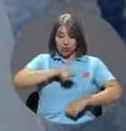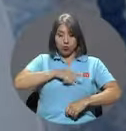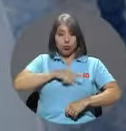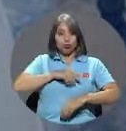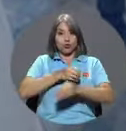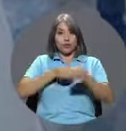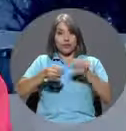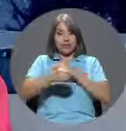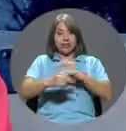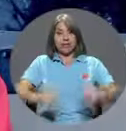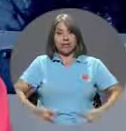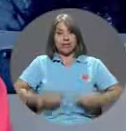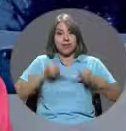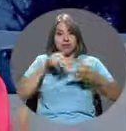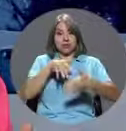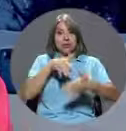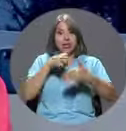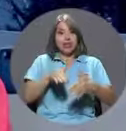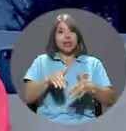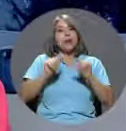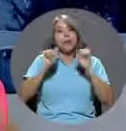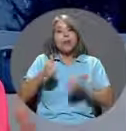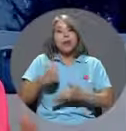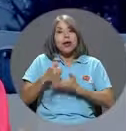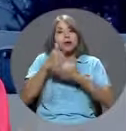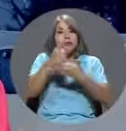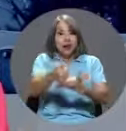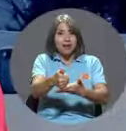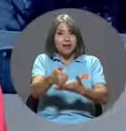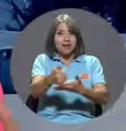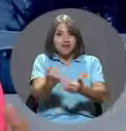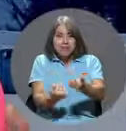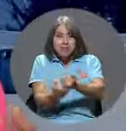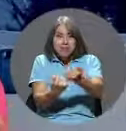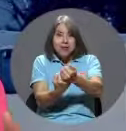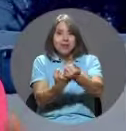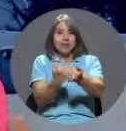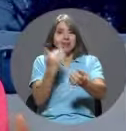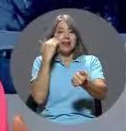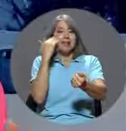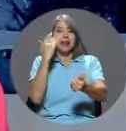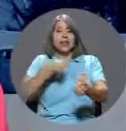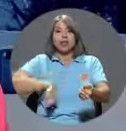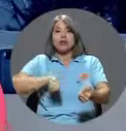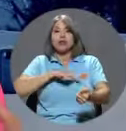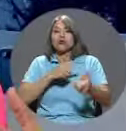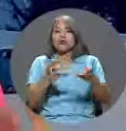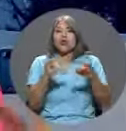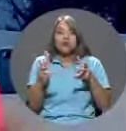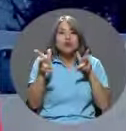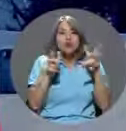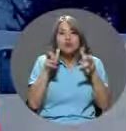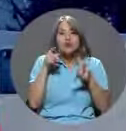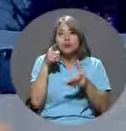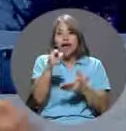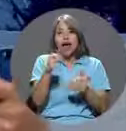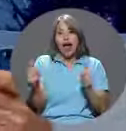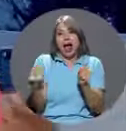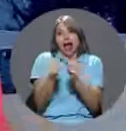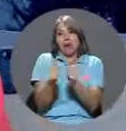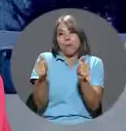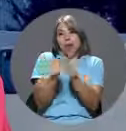permitirnos desde vida estudiantil ayudarle, tenderle la mano, saber que nosotros estamos ahí para escucharlo,